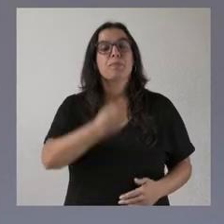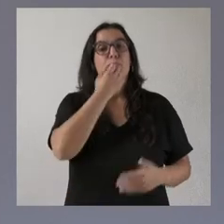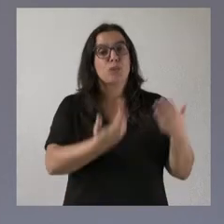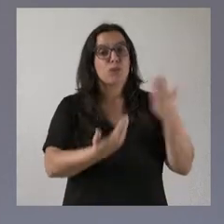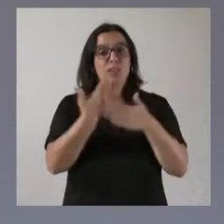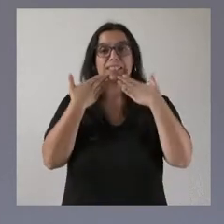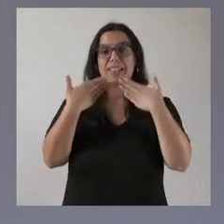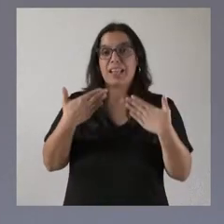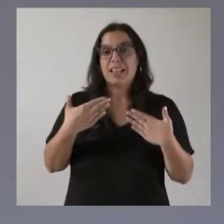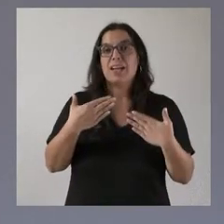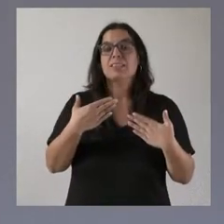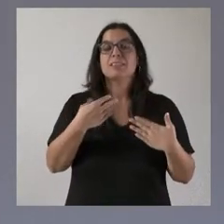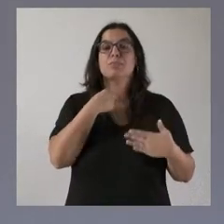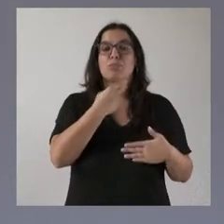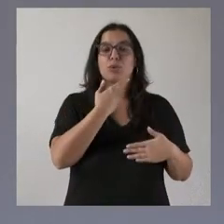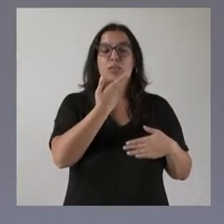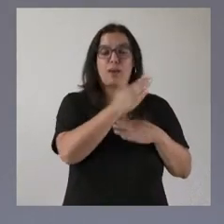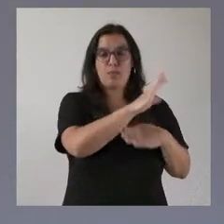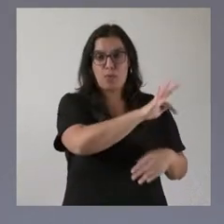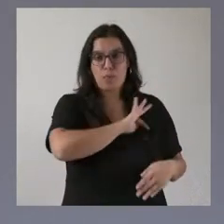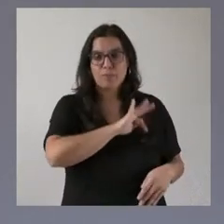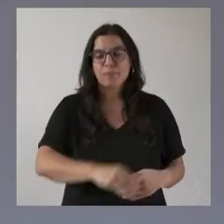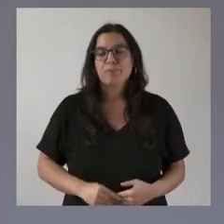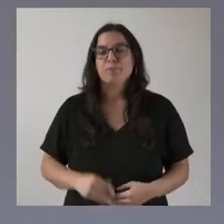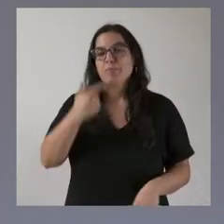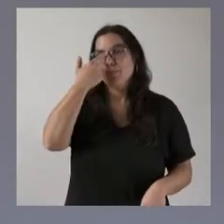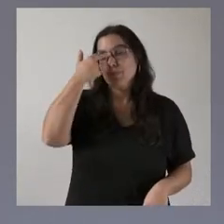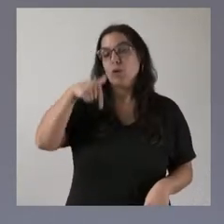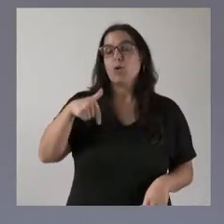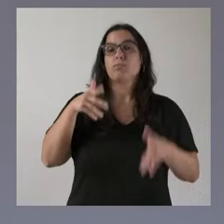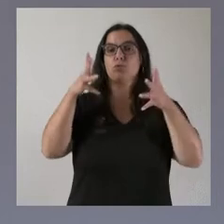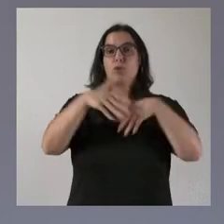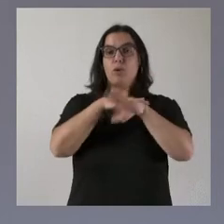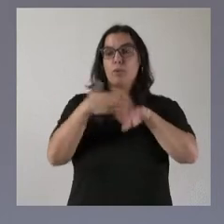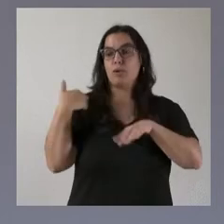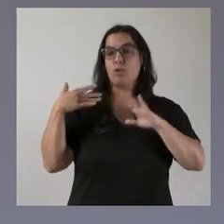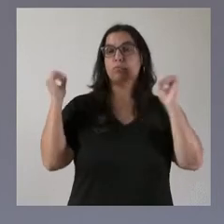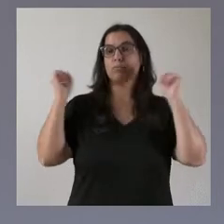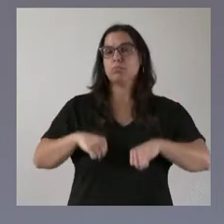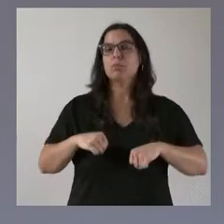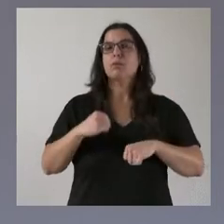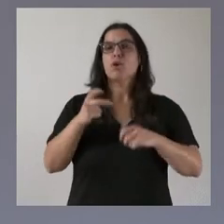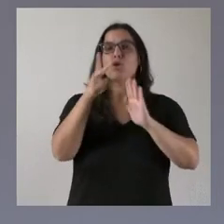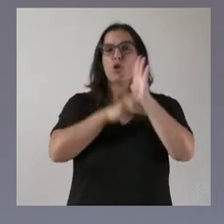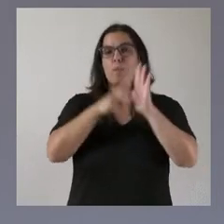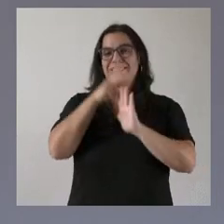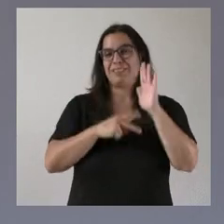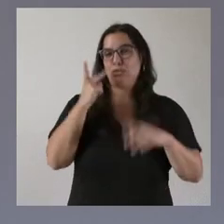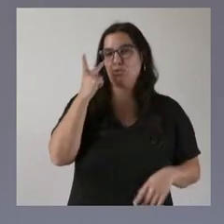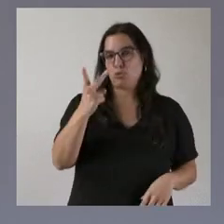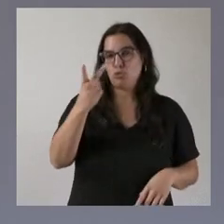muchas gracias portavoz hemos aprobado hoy en consejo de gobiernos dos normativas importantes